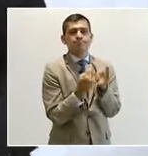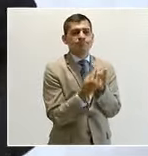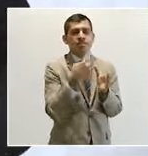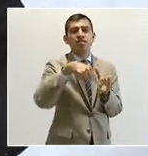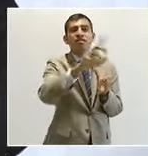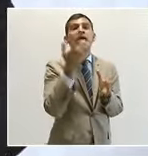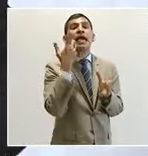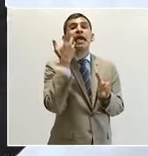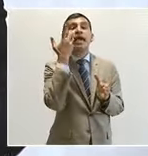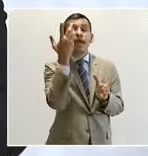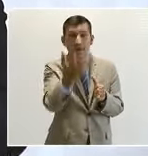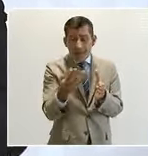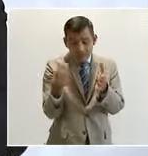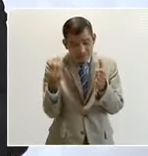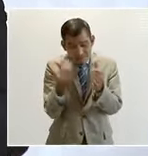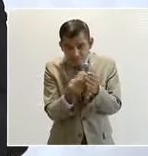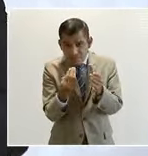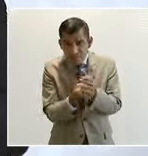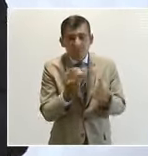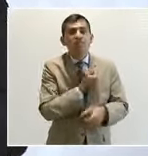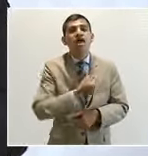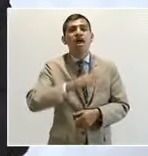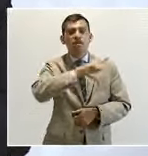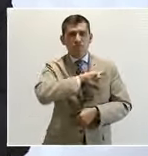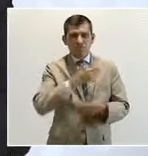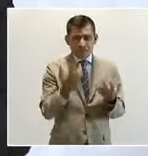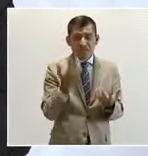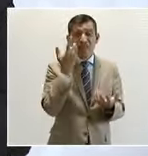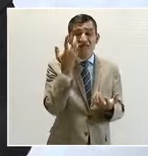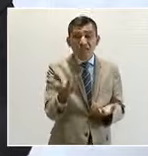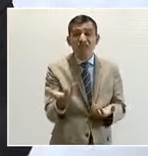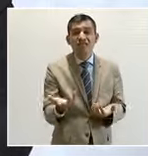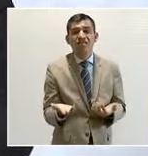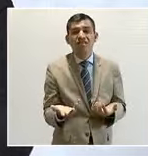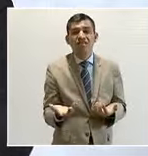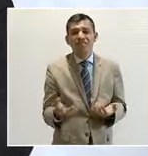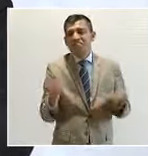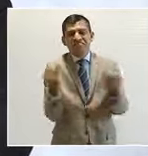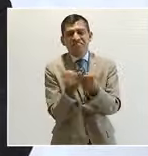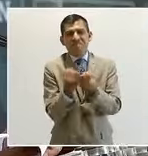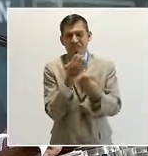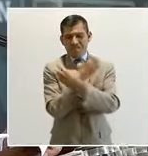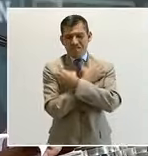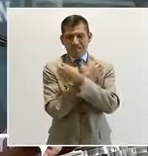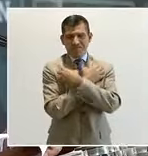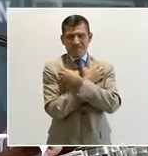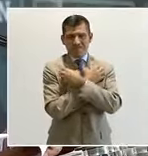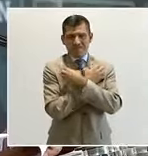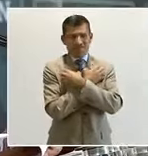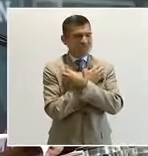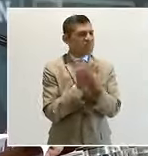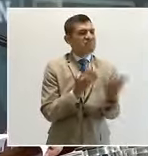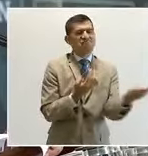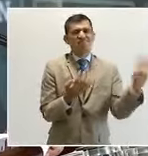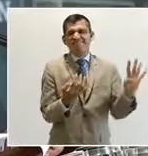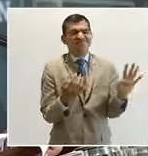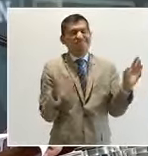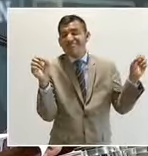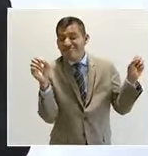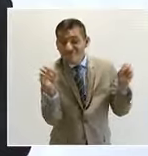privatizar la salud lo mismo con la educación este lo mismo